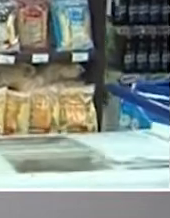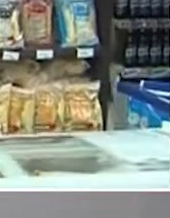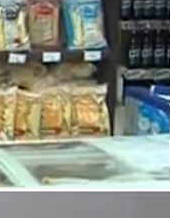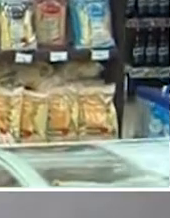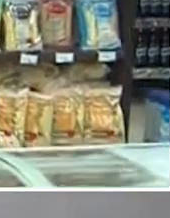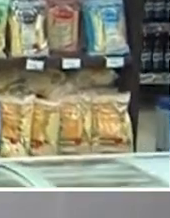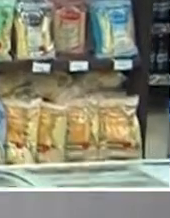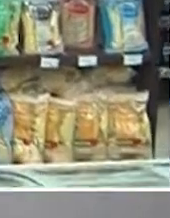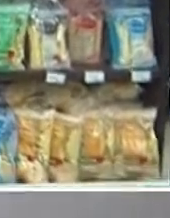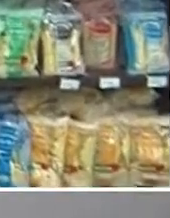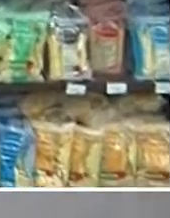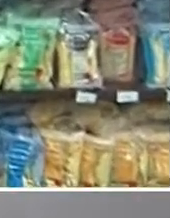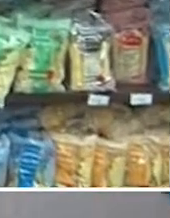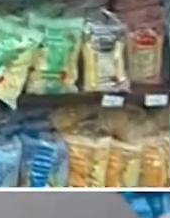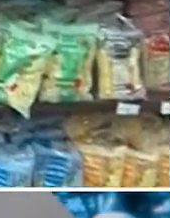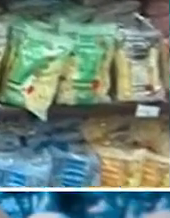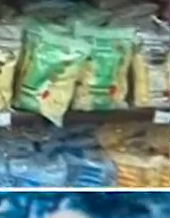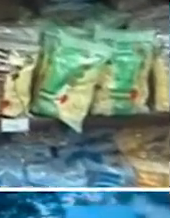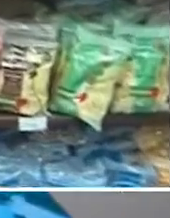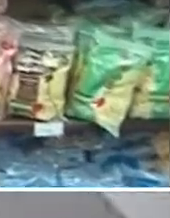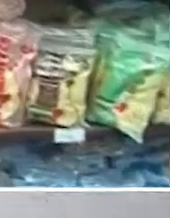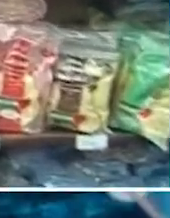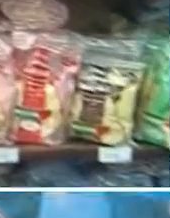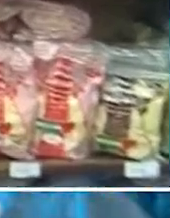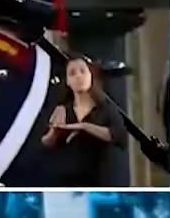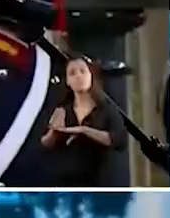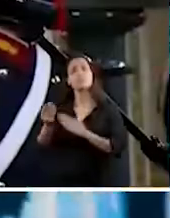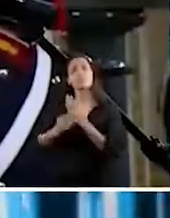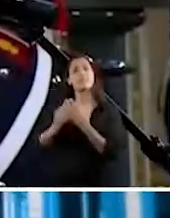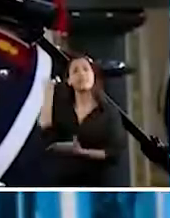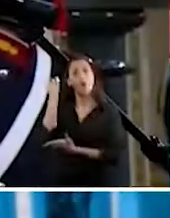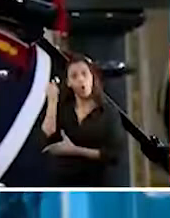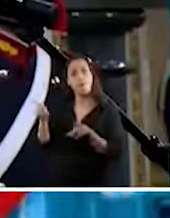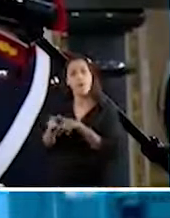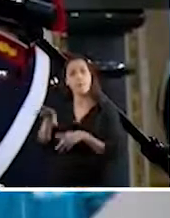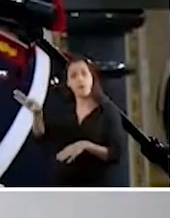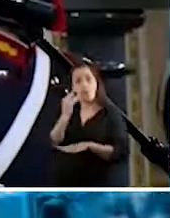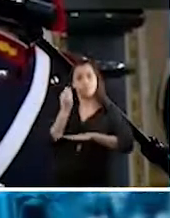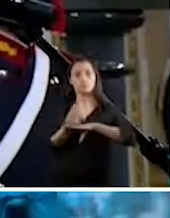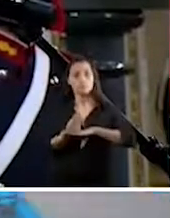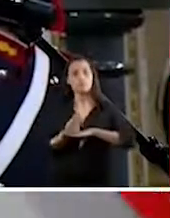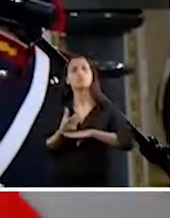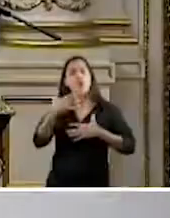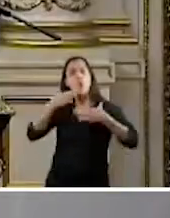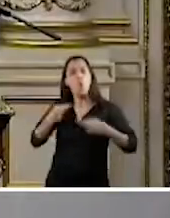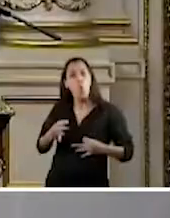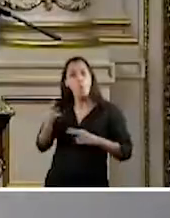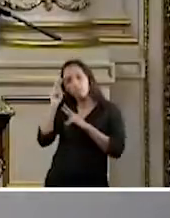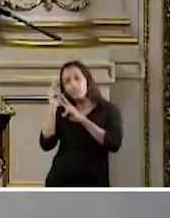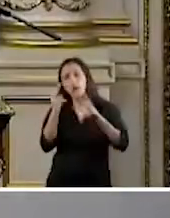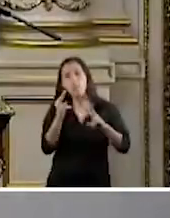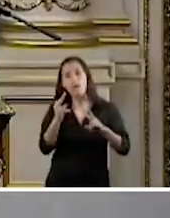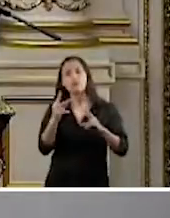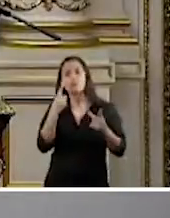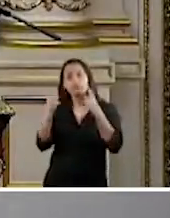mira el consumidor siempre hay que pagarlos los platos rotos siempre es el que peor la termina pasando eso no tengo